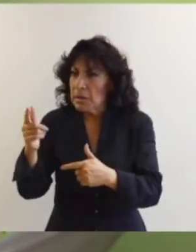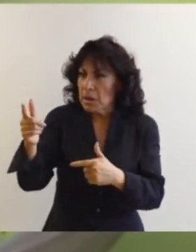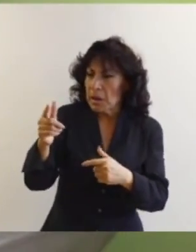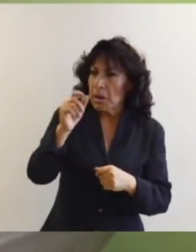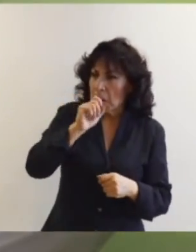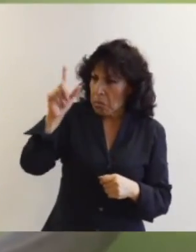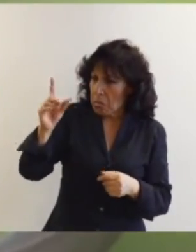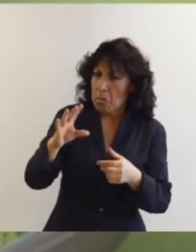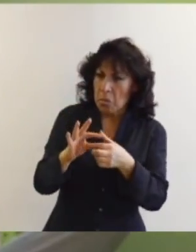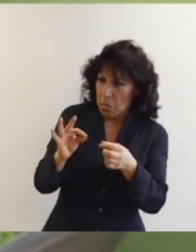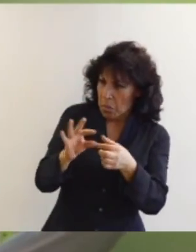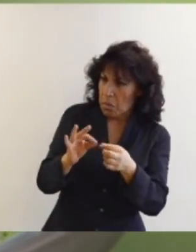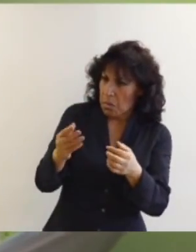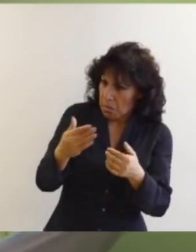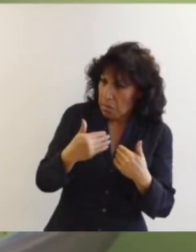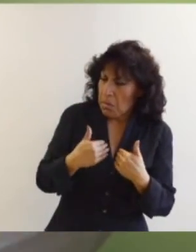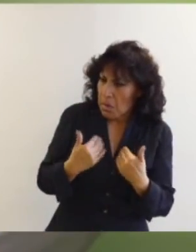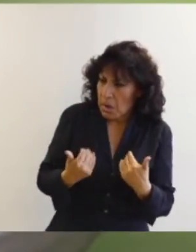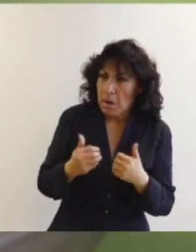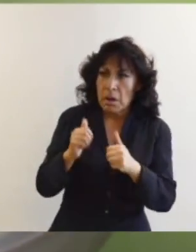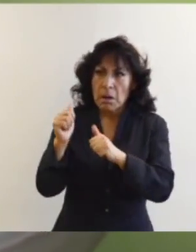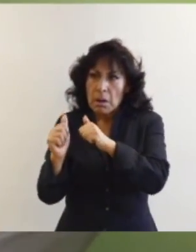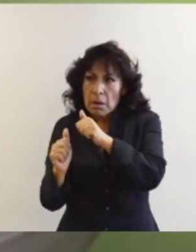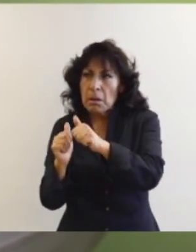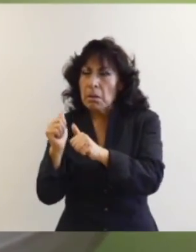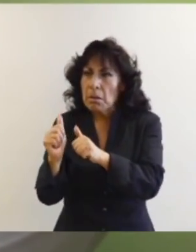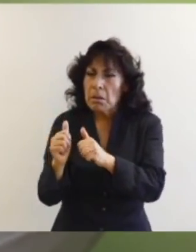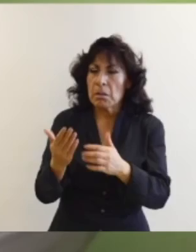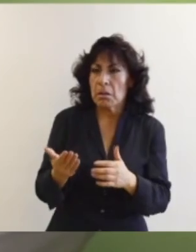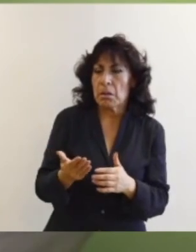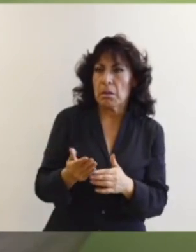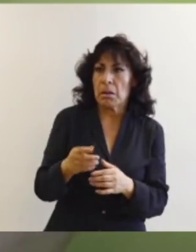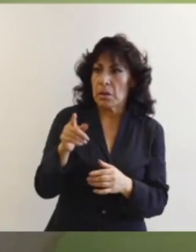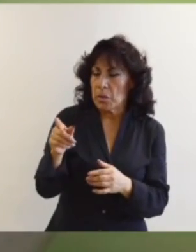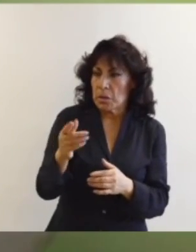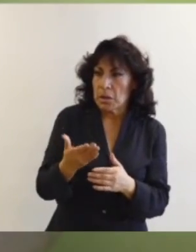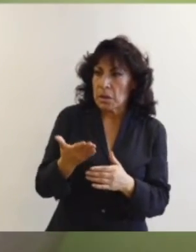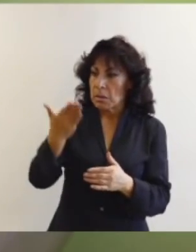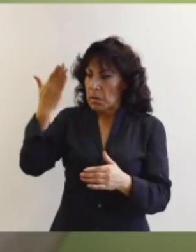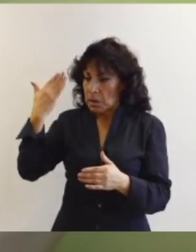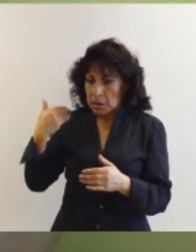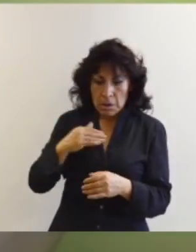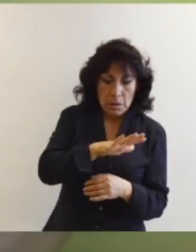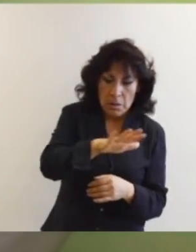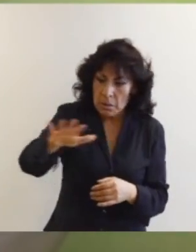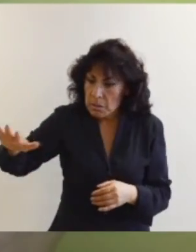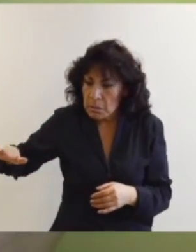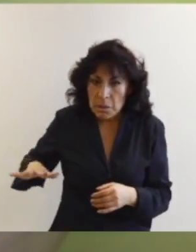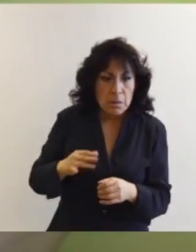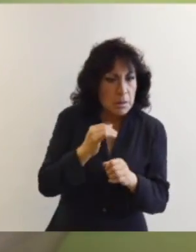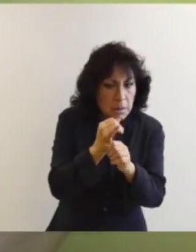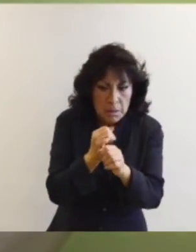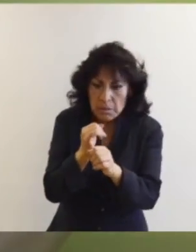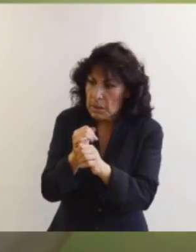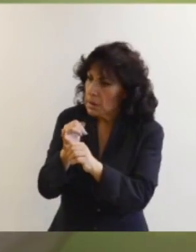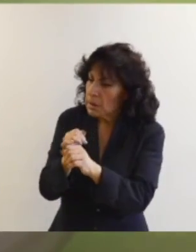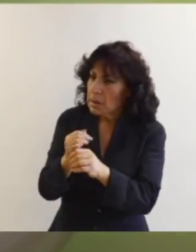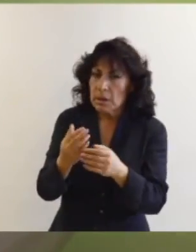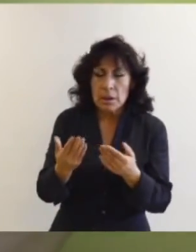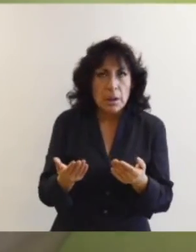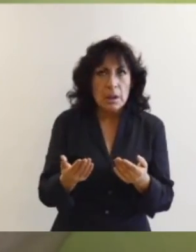hablarme de su profesión, arqueóloga. Investiga usted el pasado de los